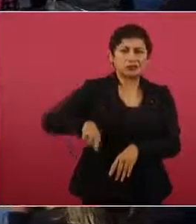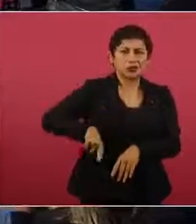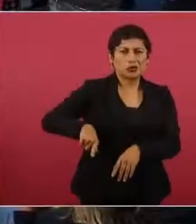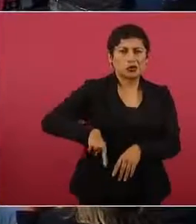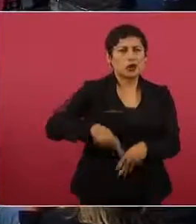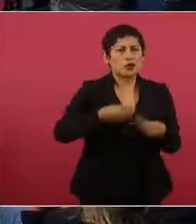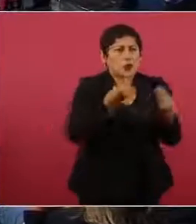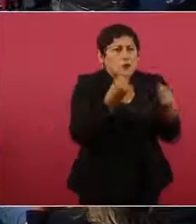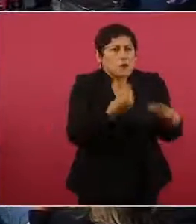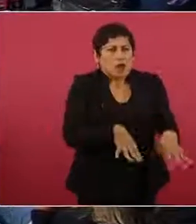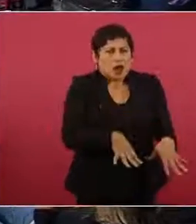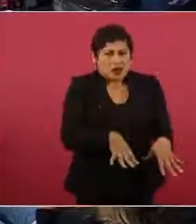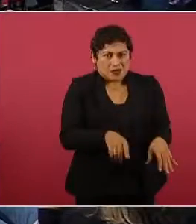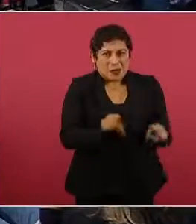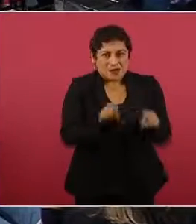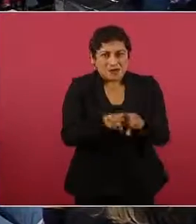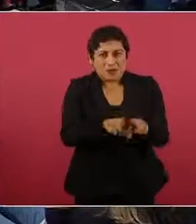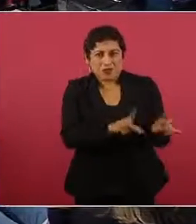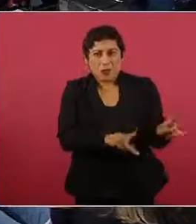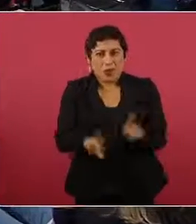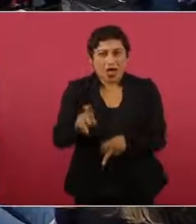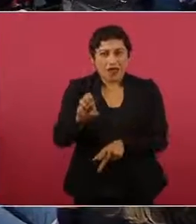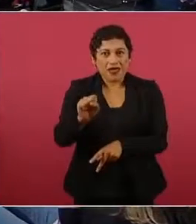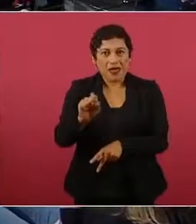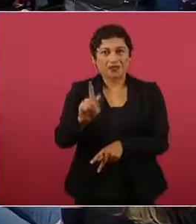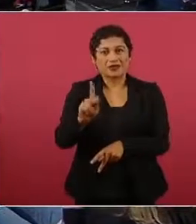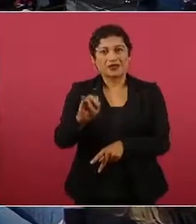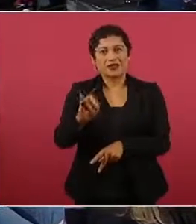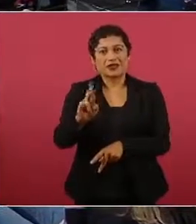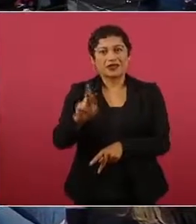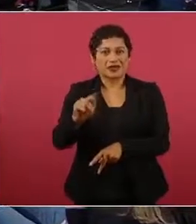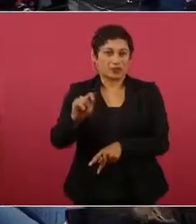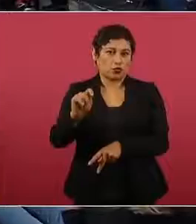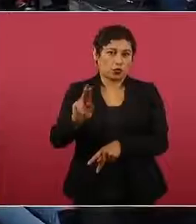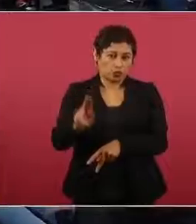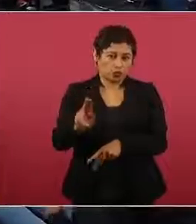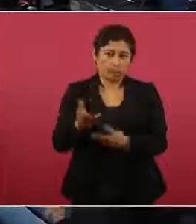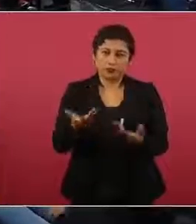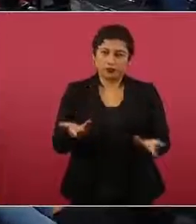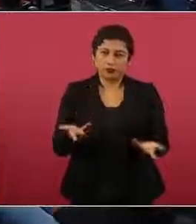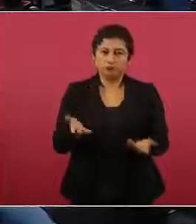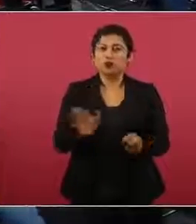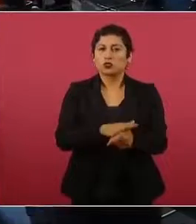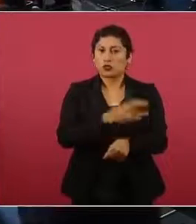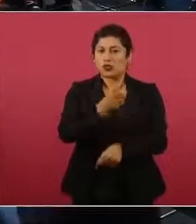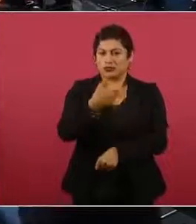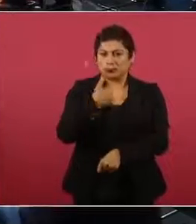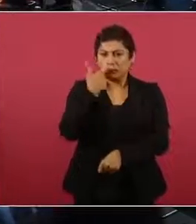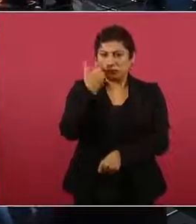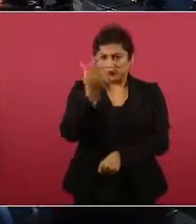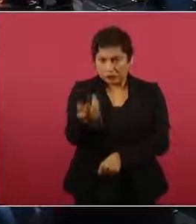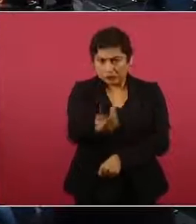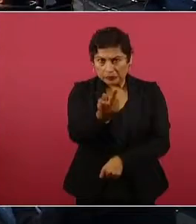Playa Espíritu. Entonces, quiero preguntarle, porque